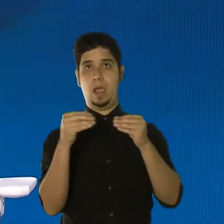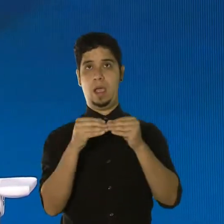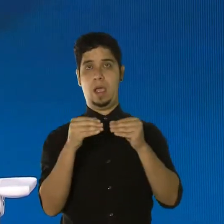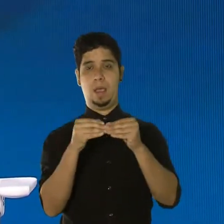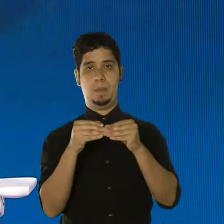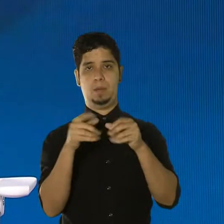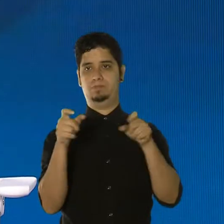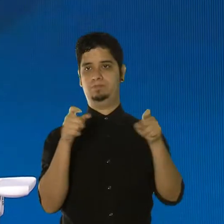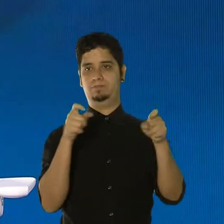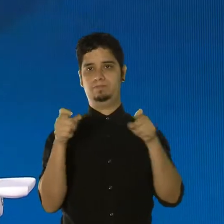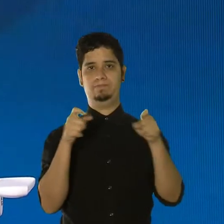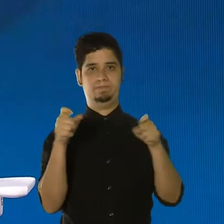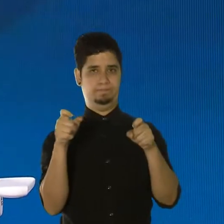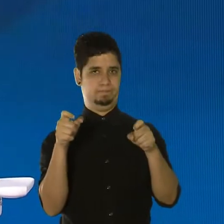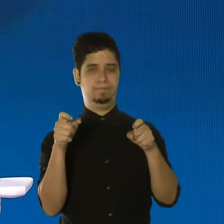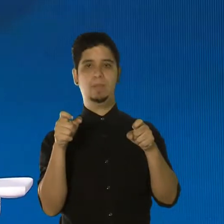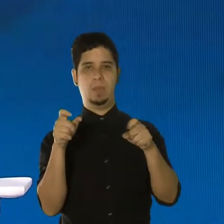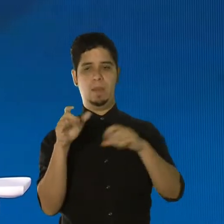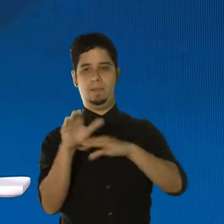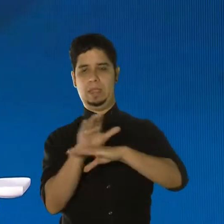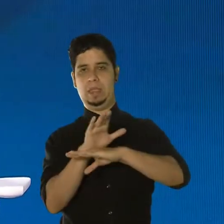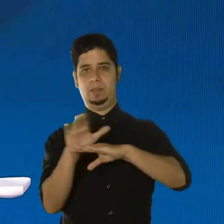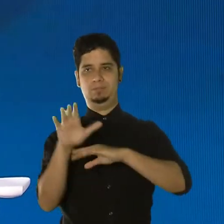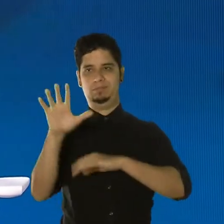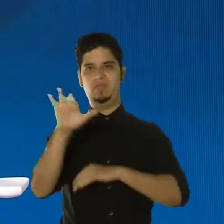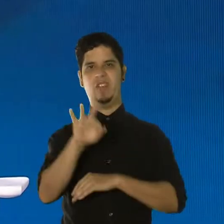el mercado es el dueño de esa compañía.